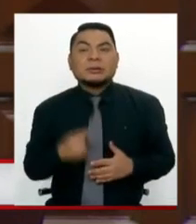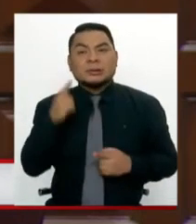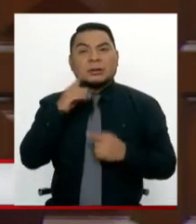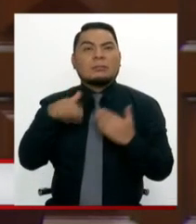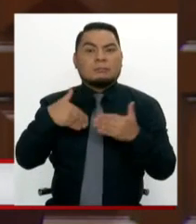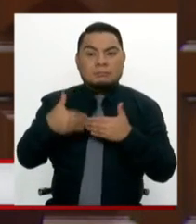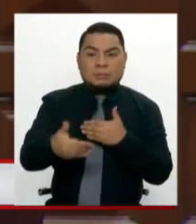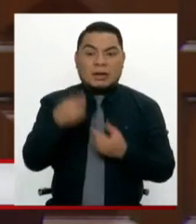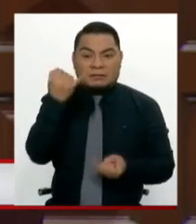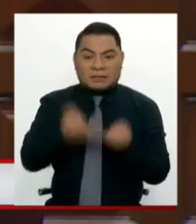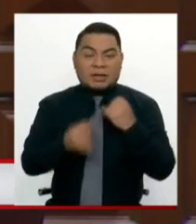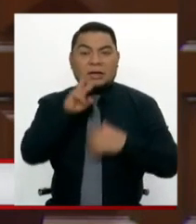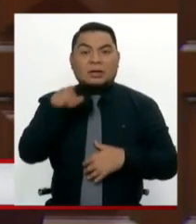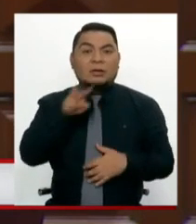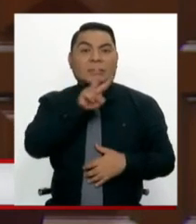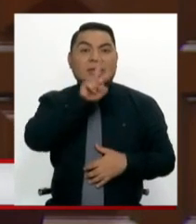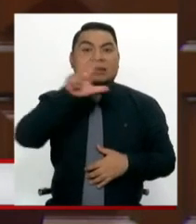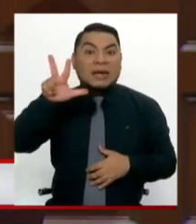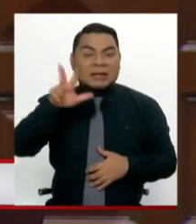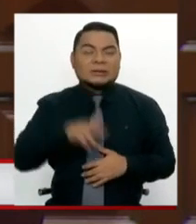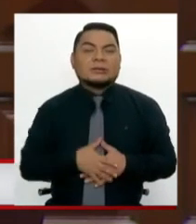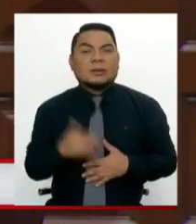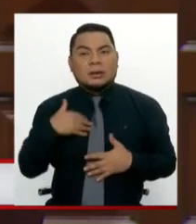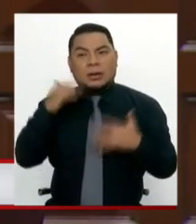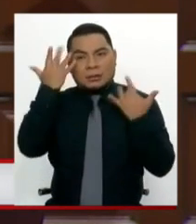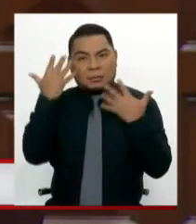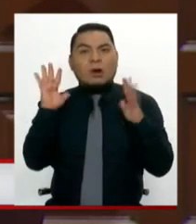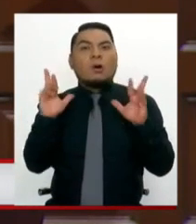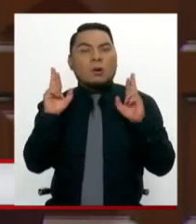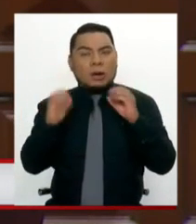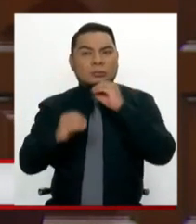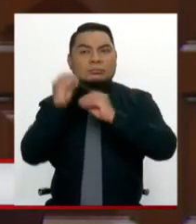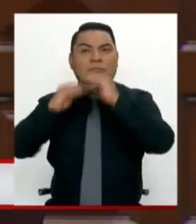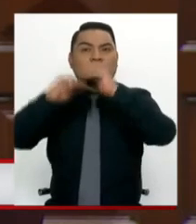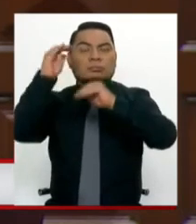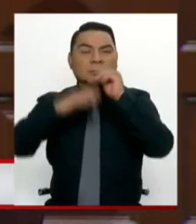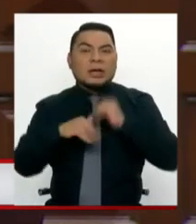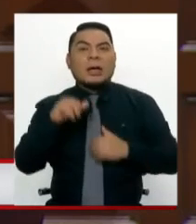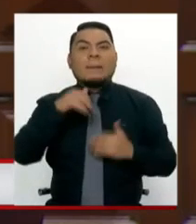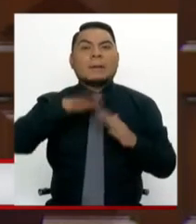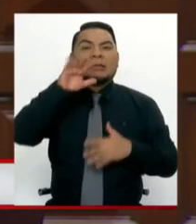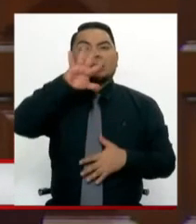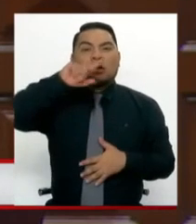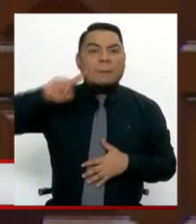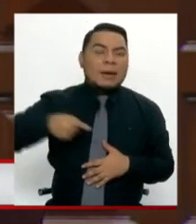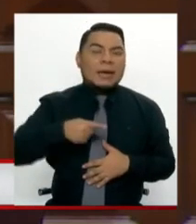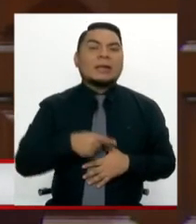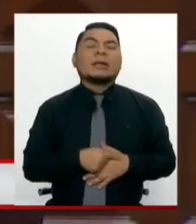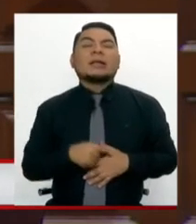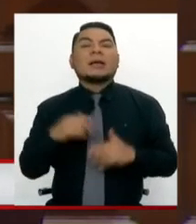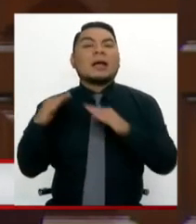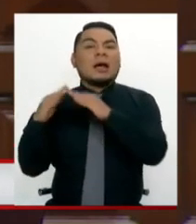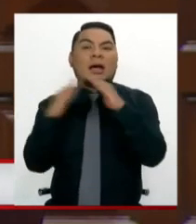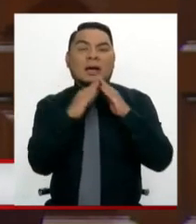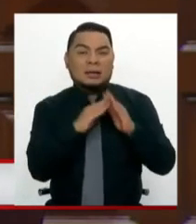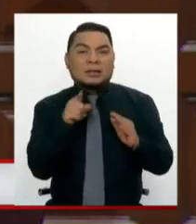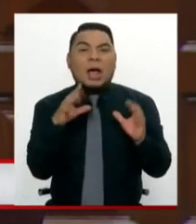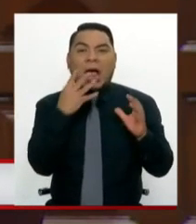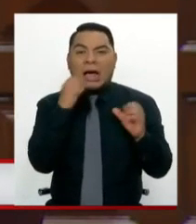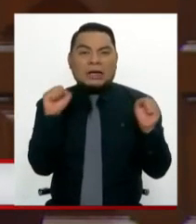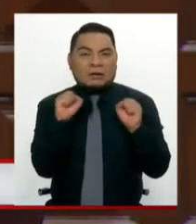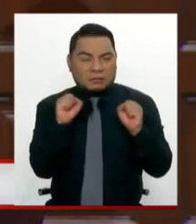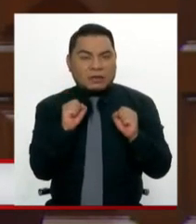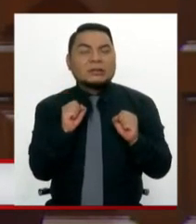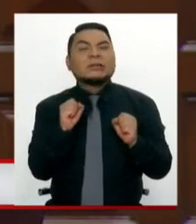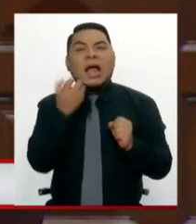del 2023, esperamos construir más de 25.000 viviendas sumahuasi para